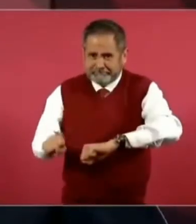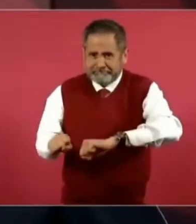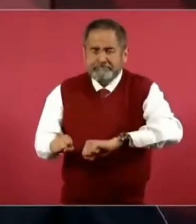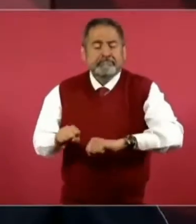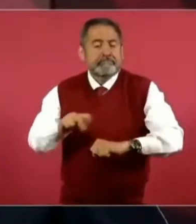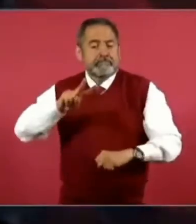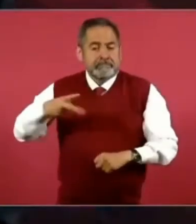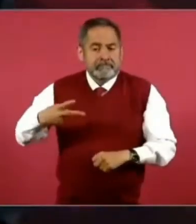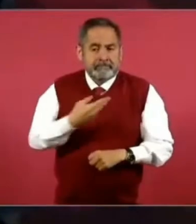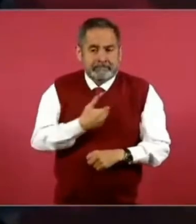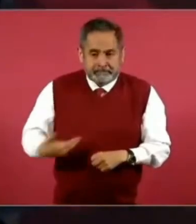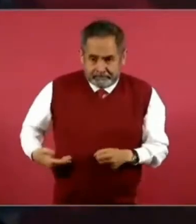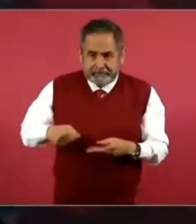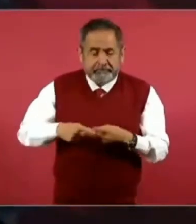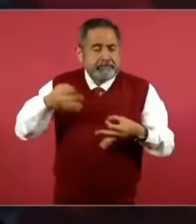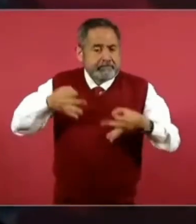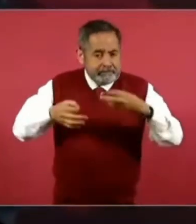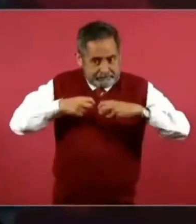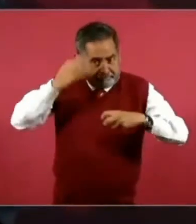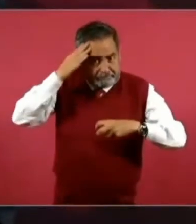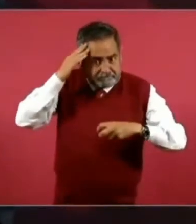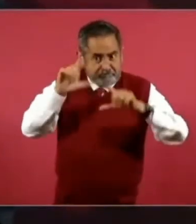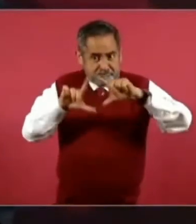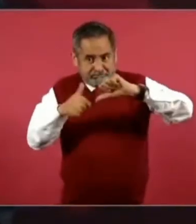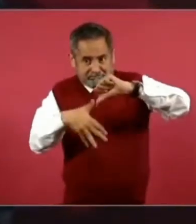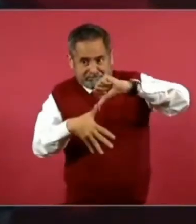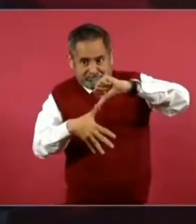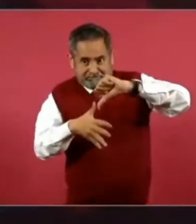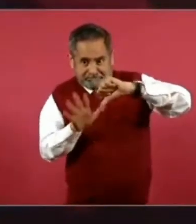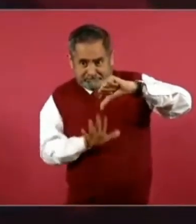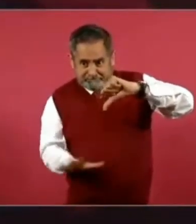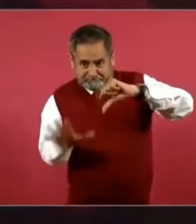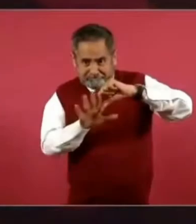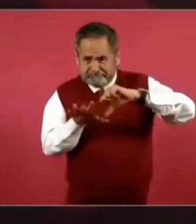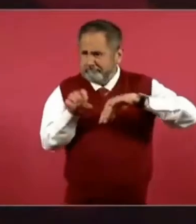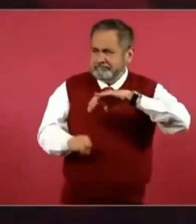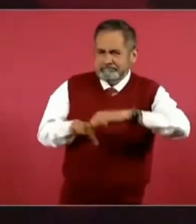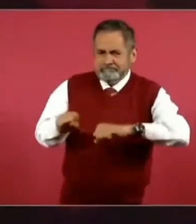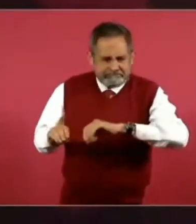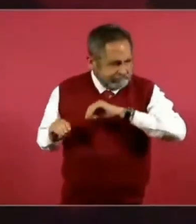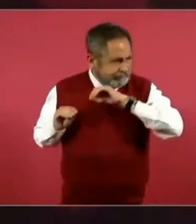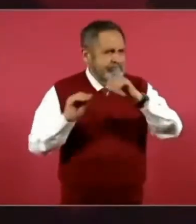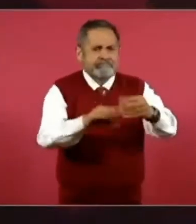vicepresidentes, ministros. En el caso de México,